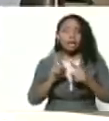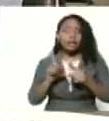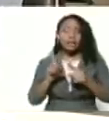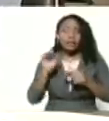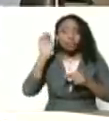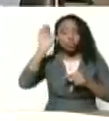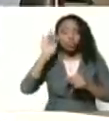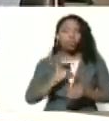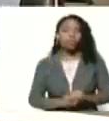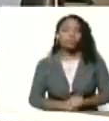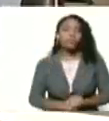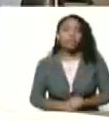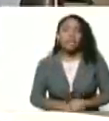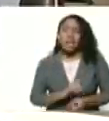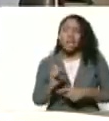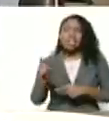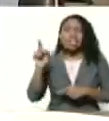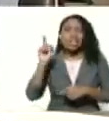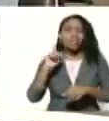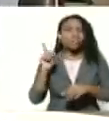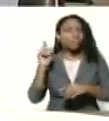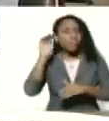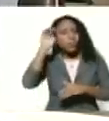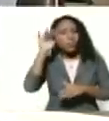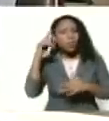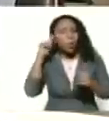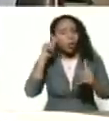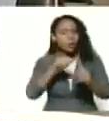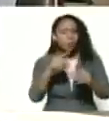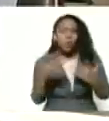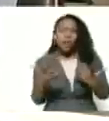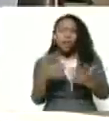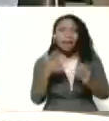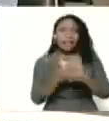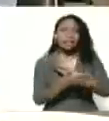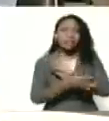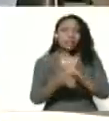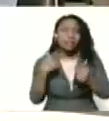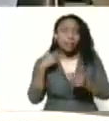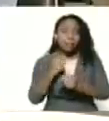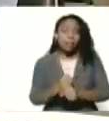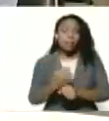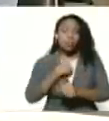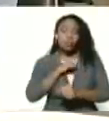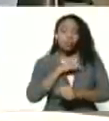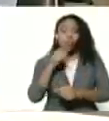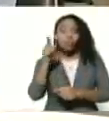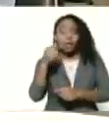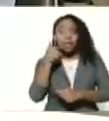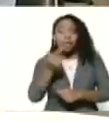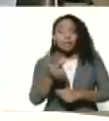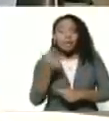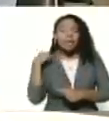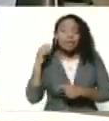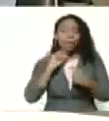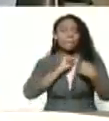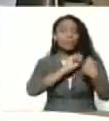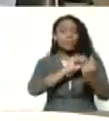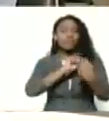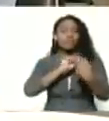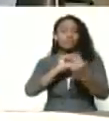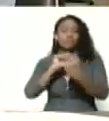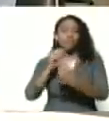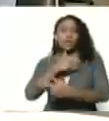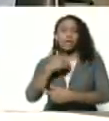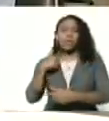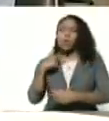meta. Esa meta, además, esperamos, como usted decía, sea debatida y discutida.